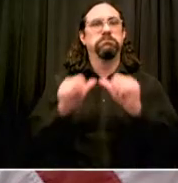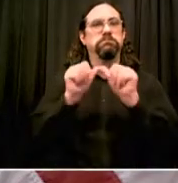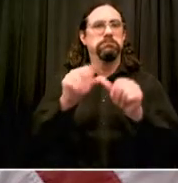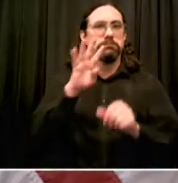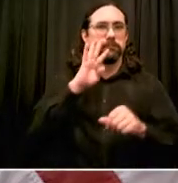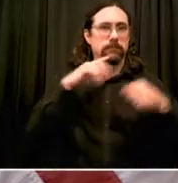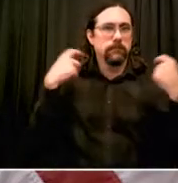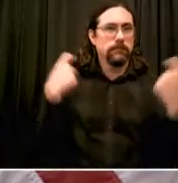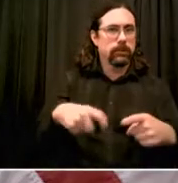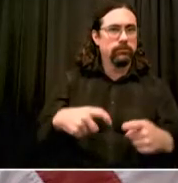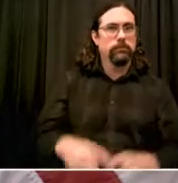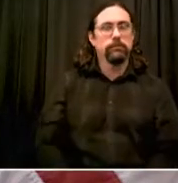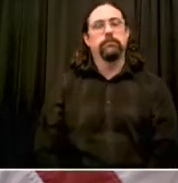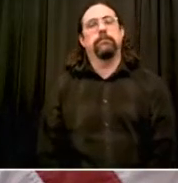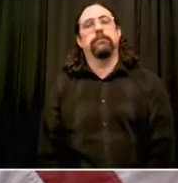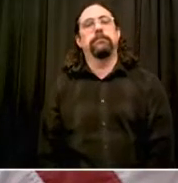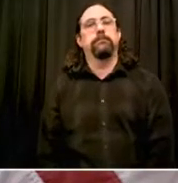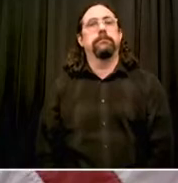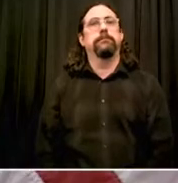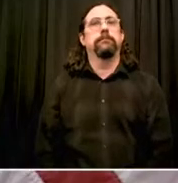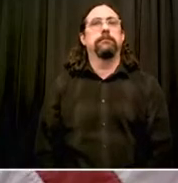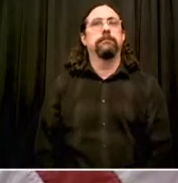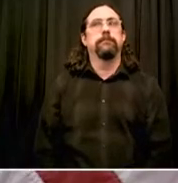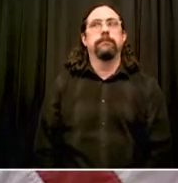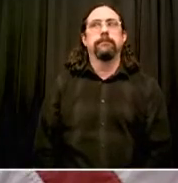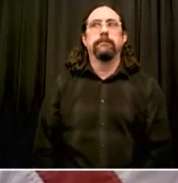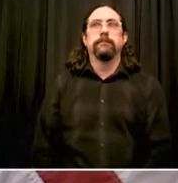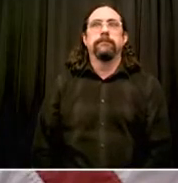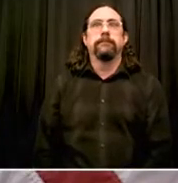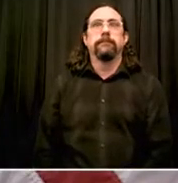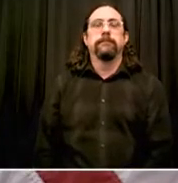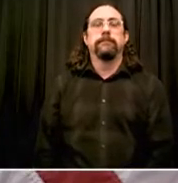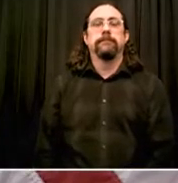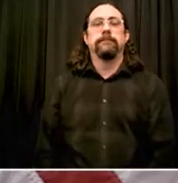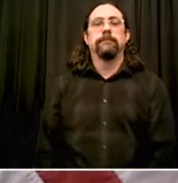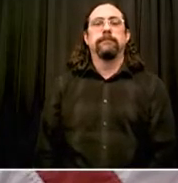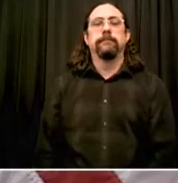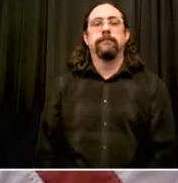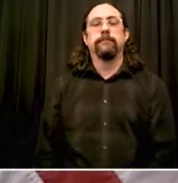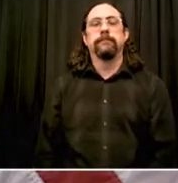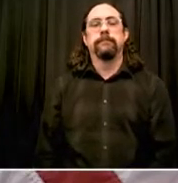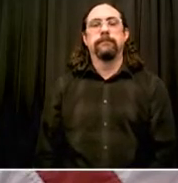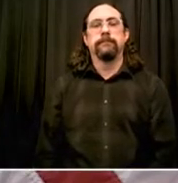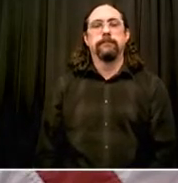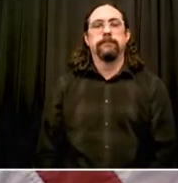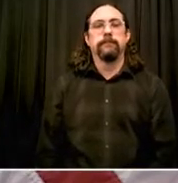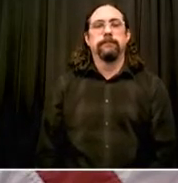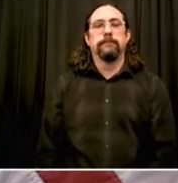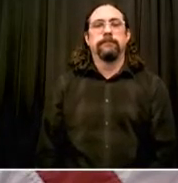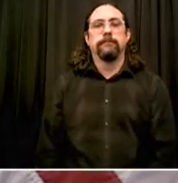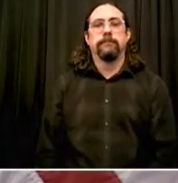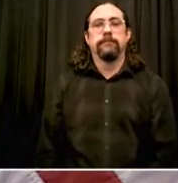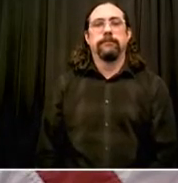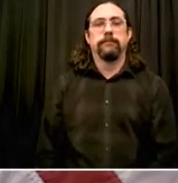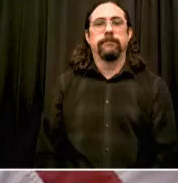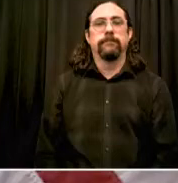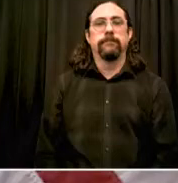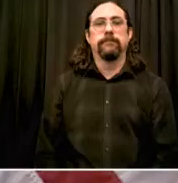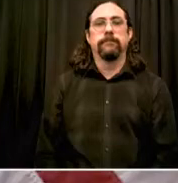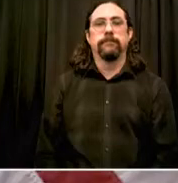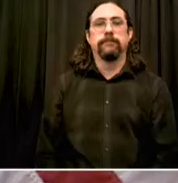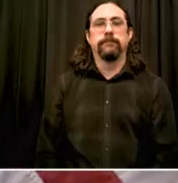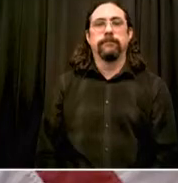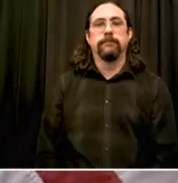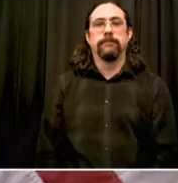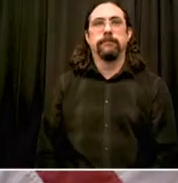volver a trabajar y ayudará a nuestra ciudad a seguir adelante de manera segura. With that, we will